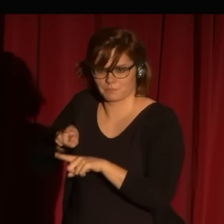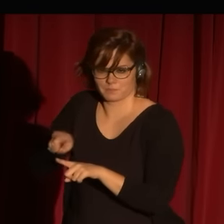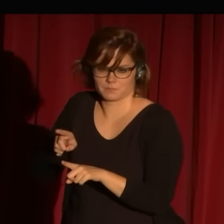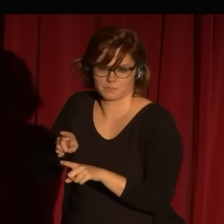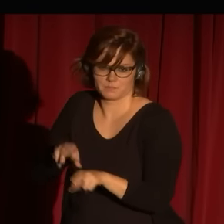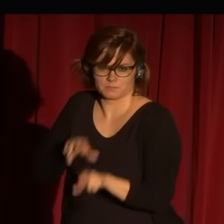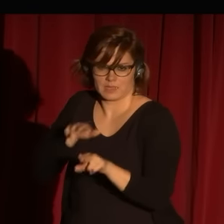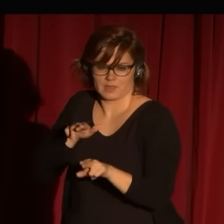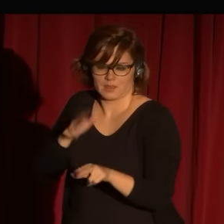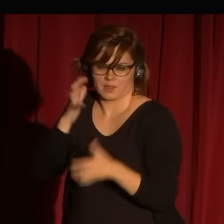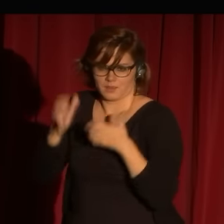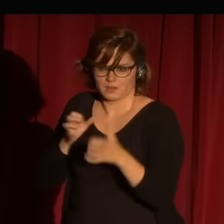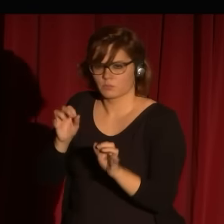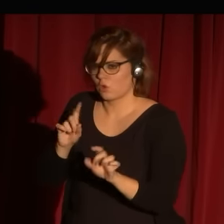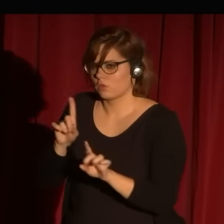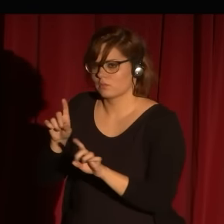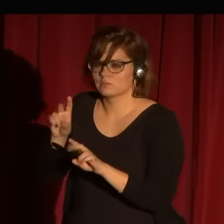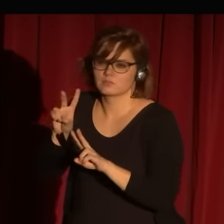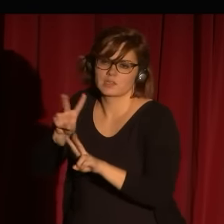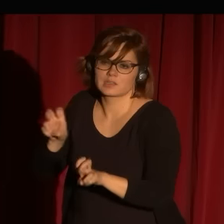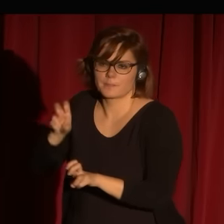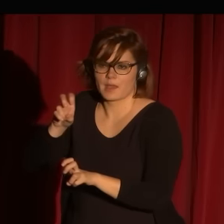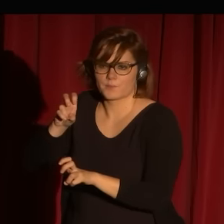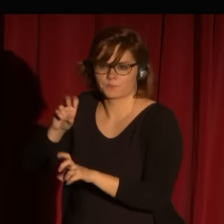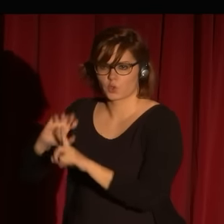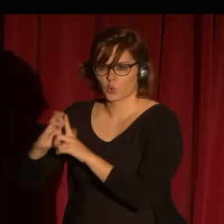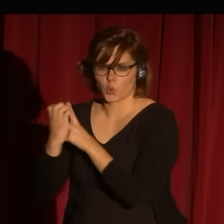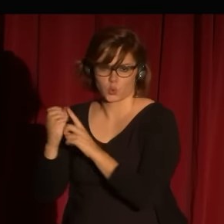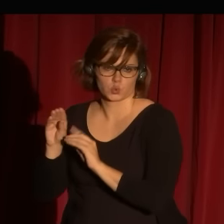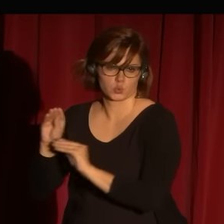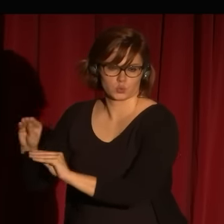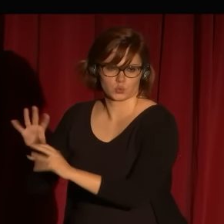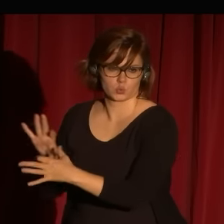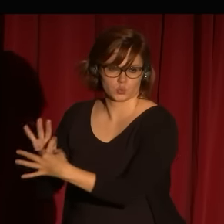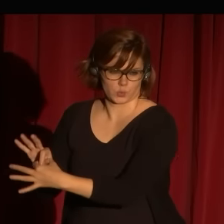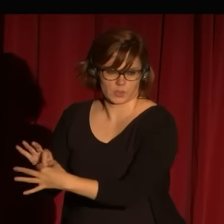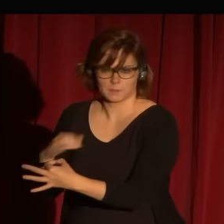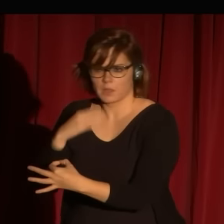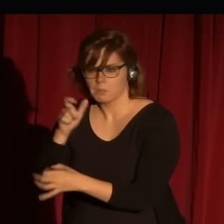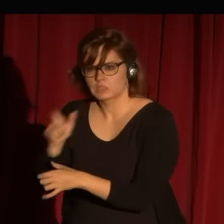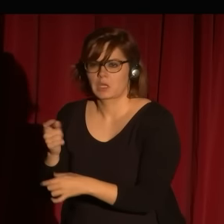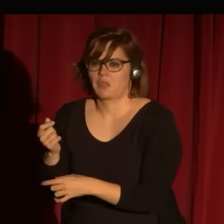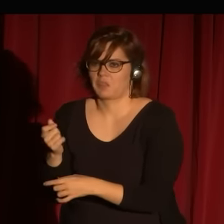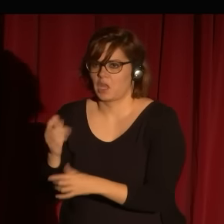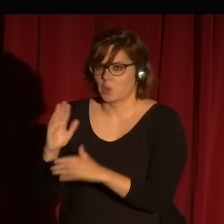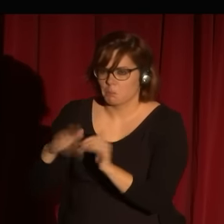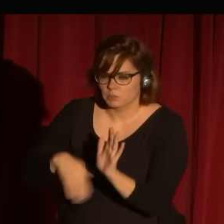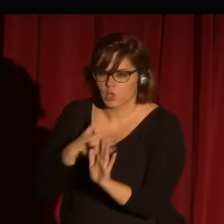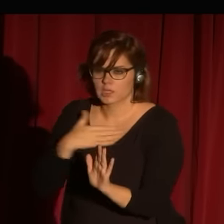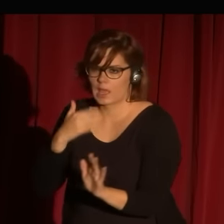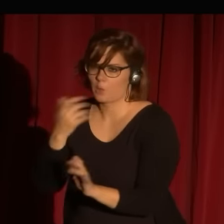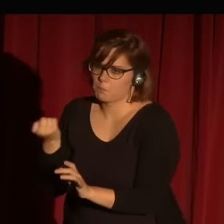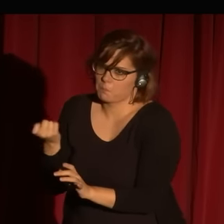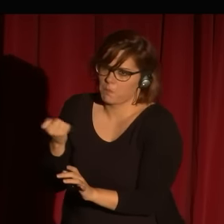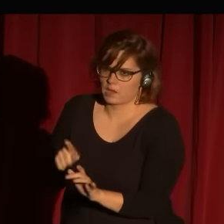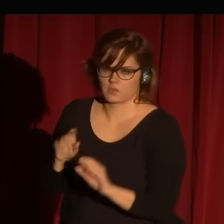cuadro que apela al mismo tipo de cultura que estos otros cuadros quizá una persona de algo menos de dinero que quiere tener algo para